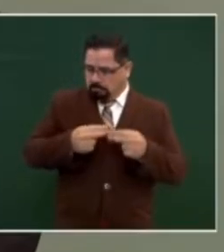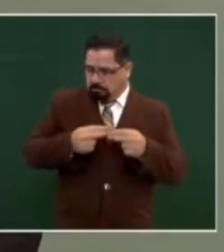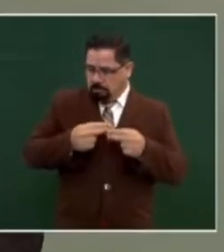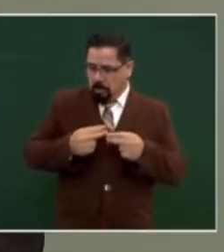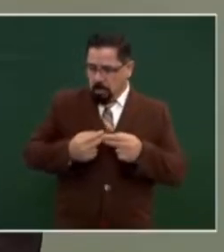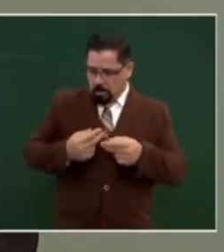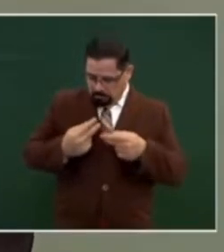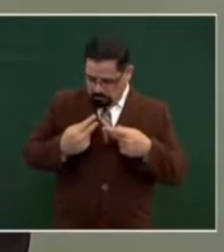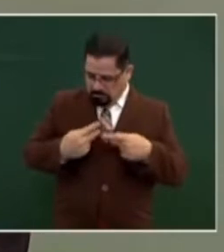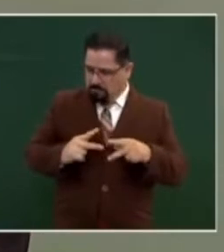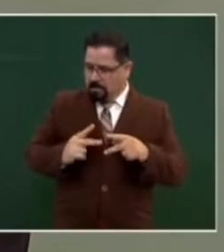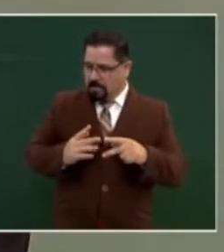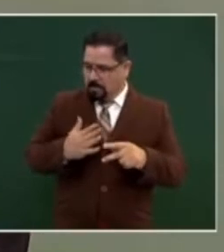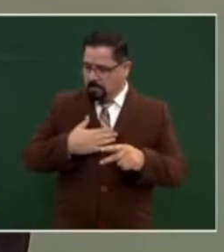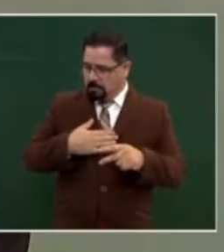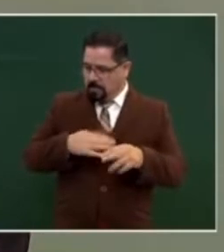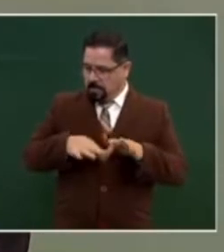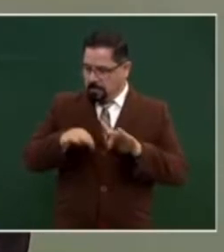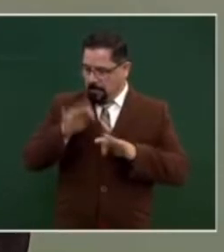lucha por un ideal